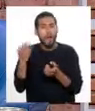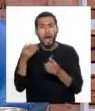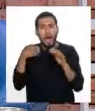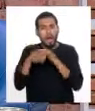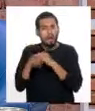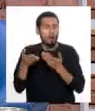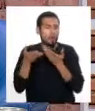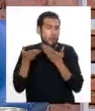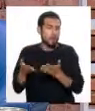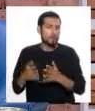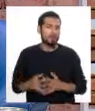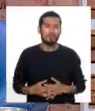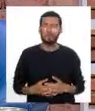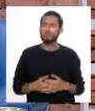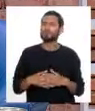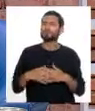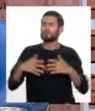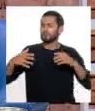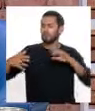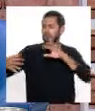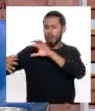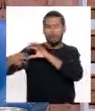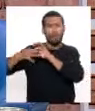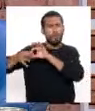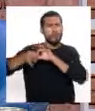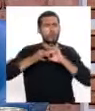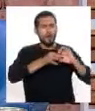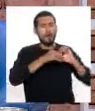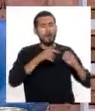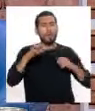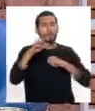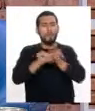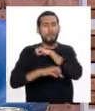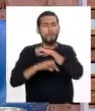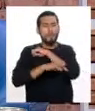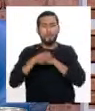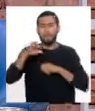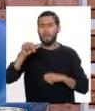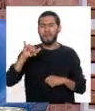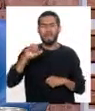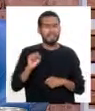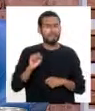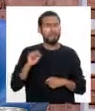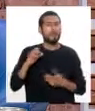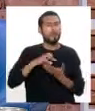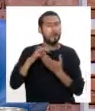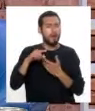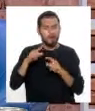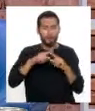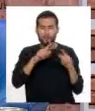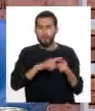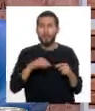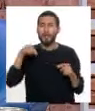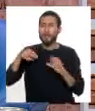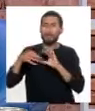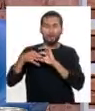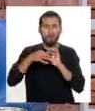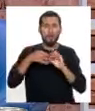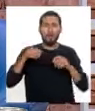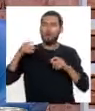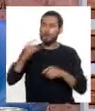este beneficio. La articulación que hace el programa País con gobiernos locales, regionales,